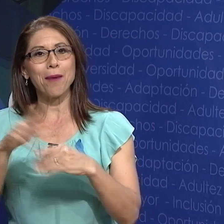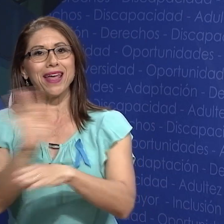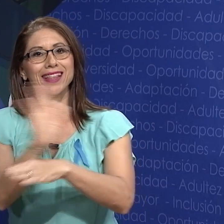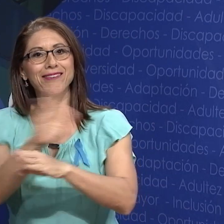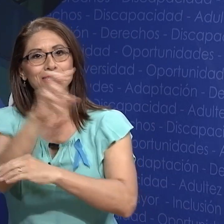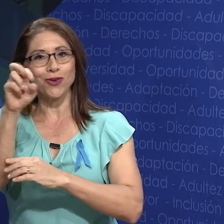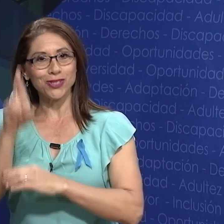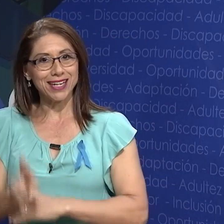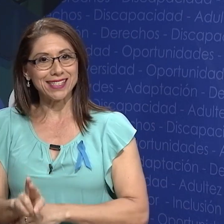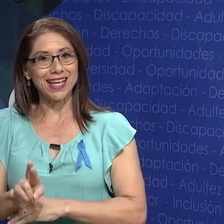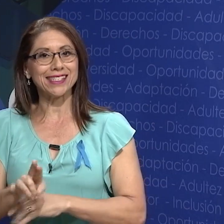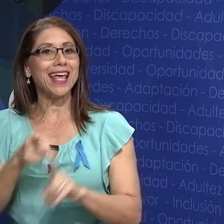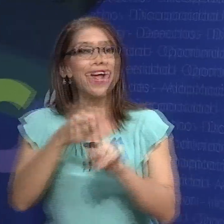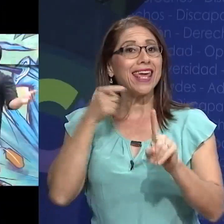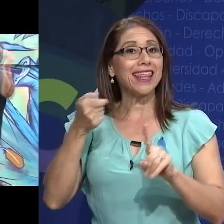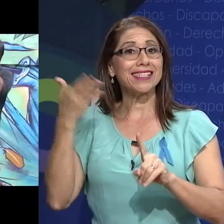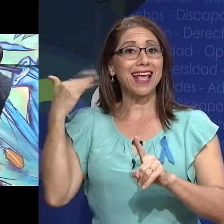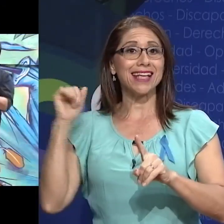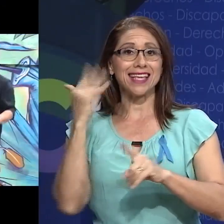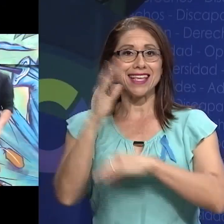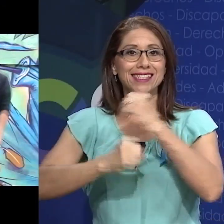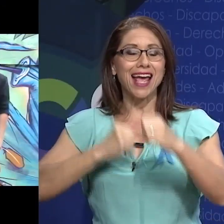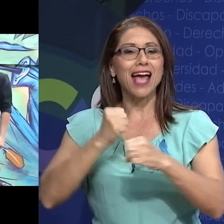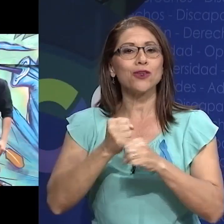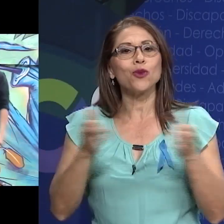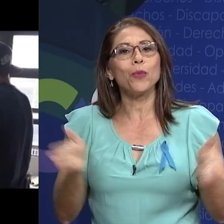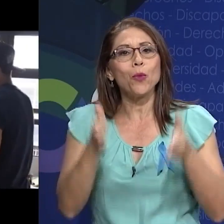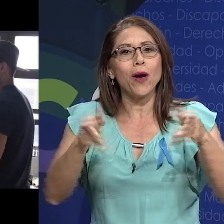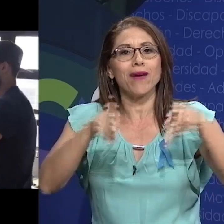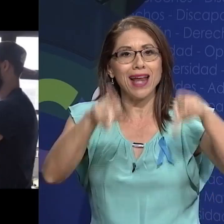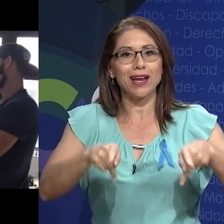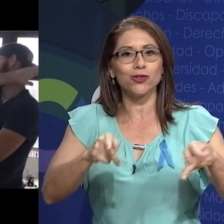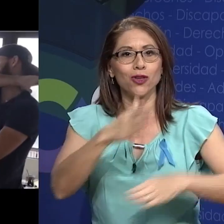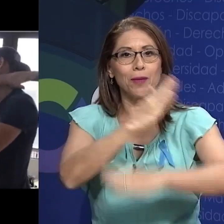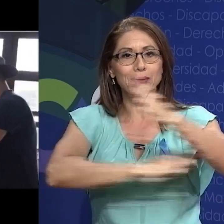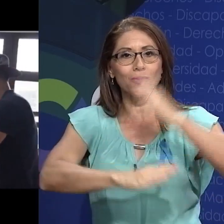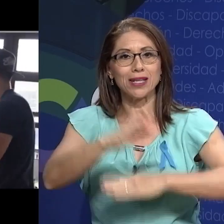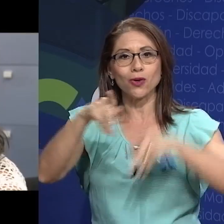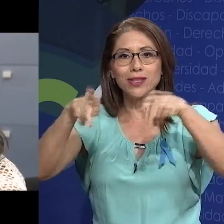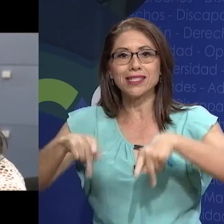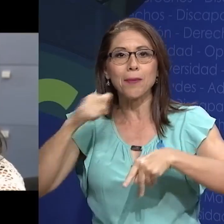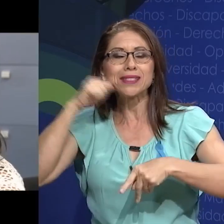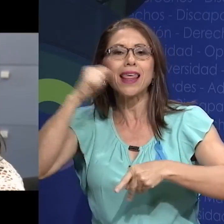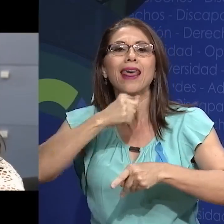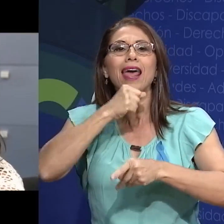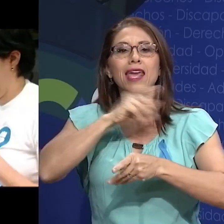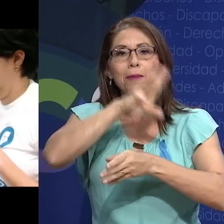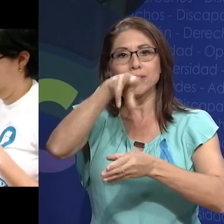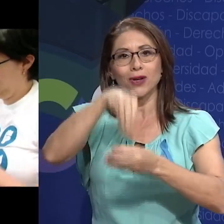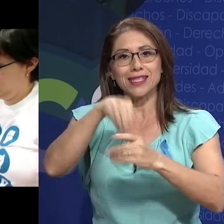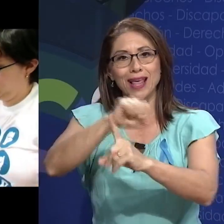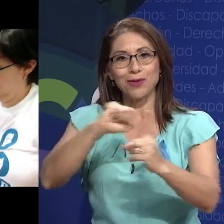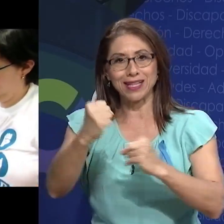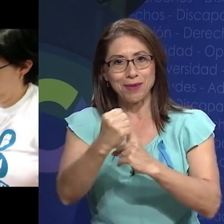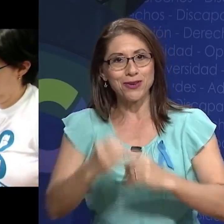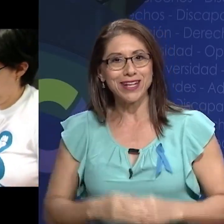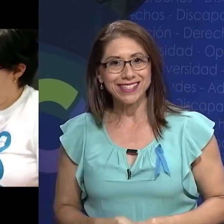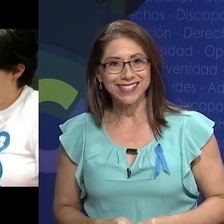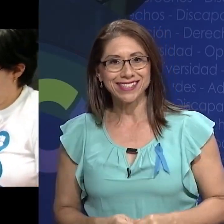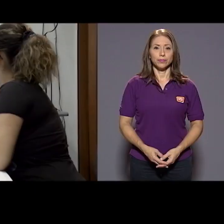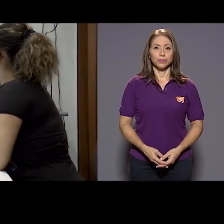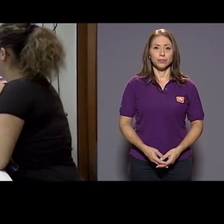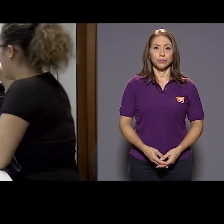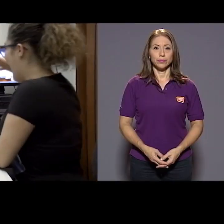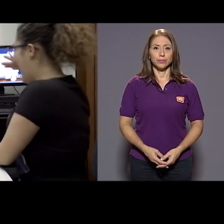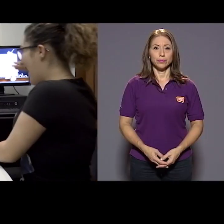Este es el programa de televisión costarricense que desde hace 15 años promueve la inclusión de personas con discapacidad y personas adultas